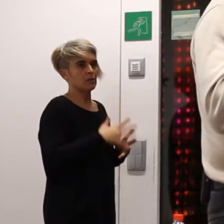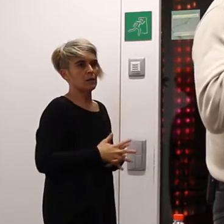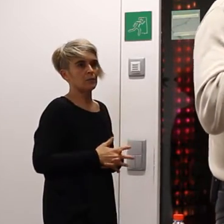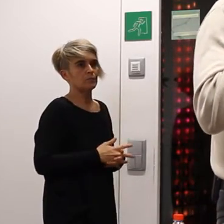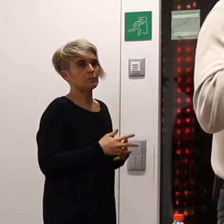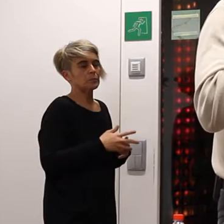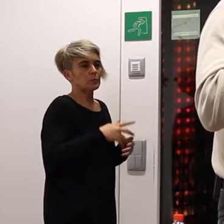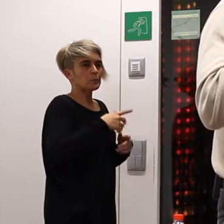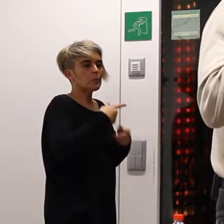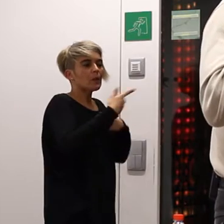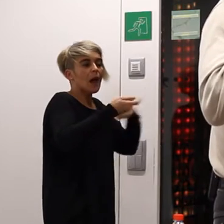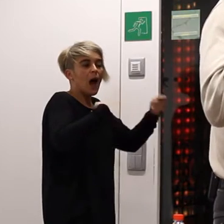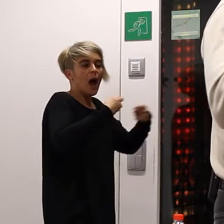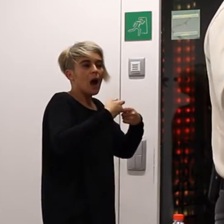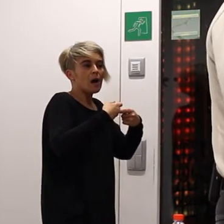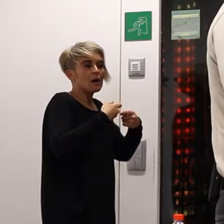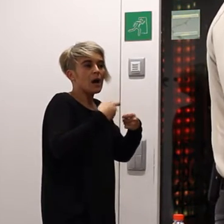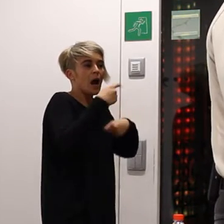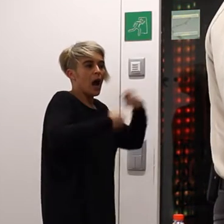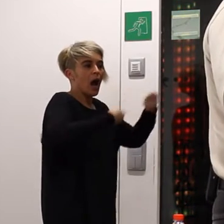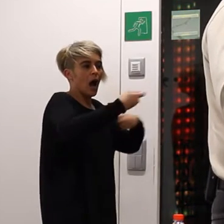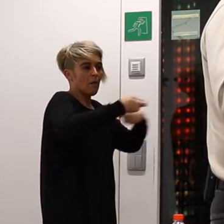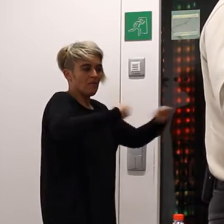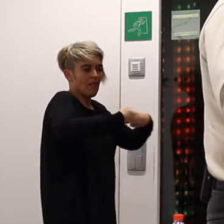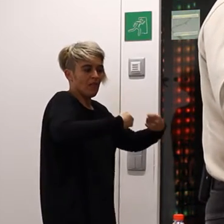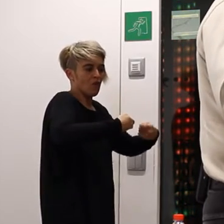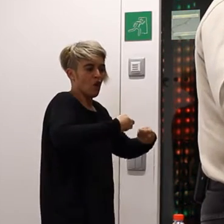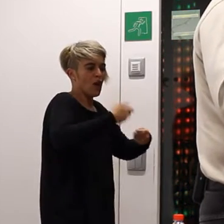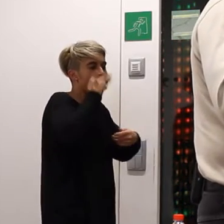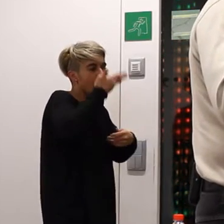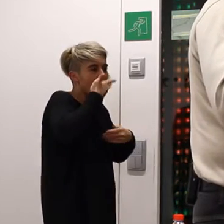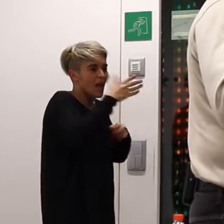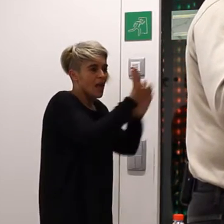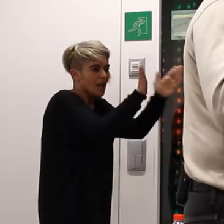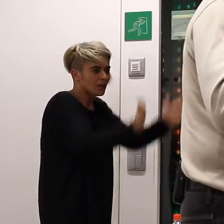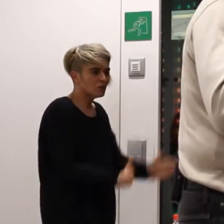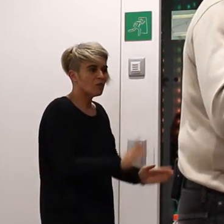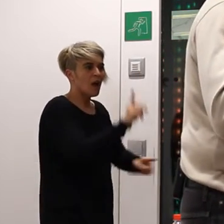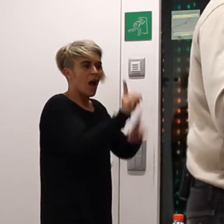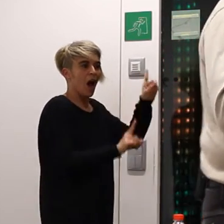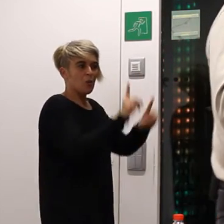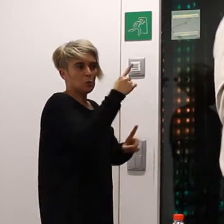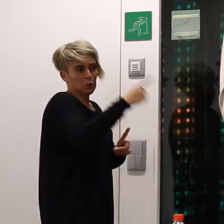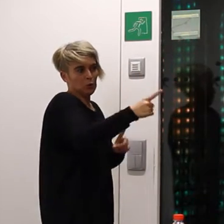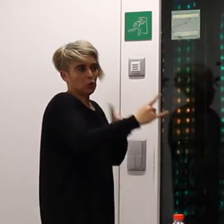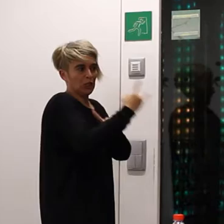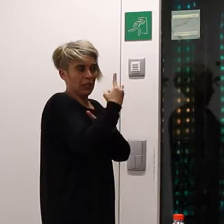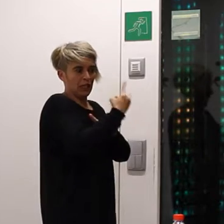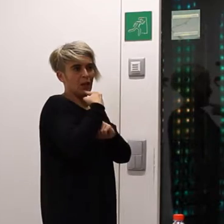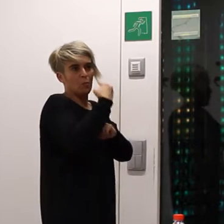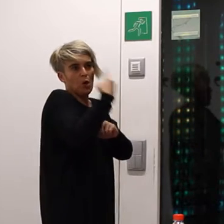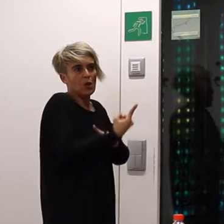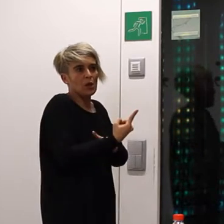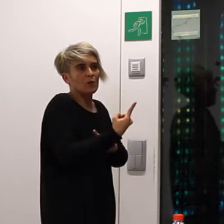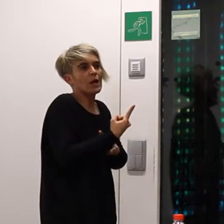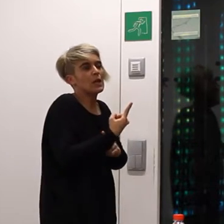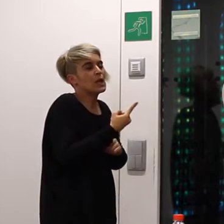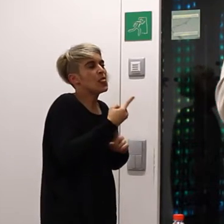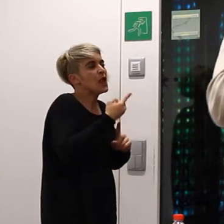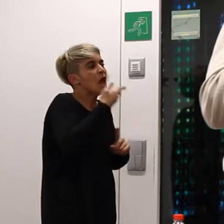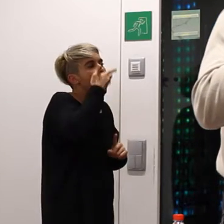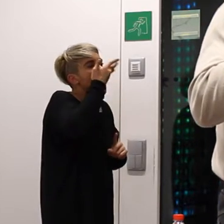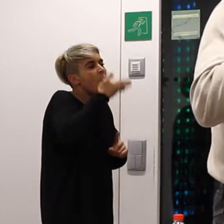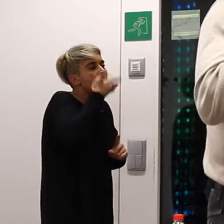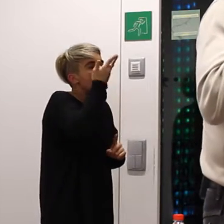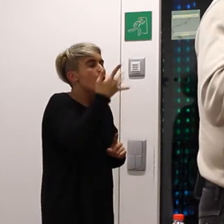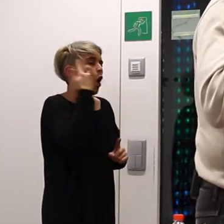de estufas que dicen que las de alta eficiencia son calor azul. Y te meten, imaginaos, no sé, alguien ha visto cómo suben las facturas con el